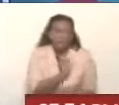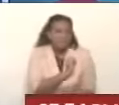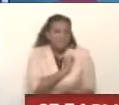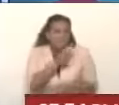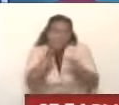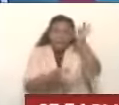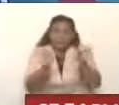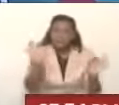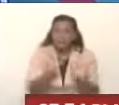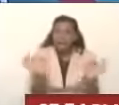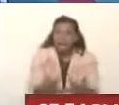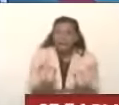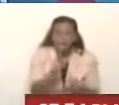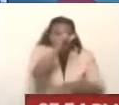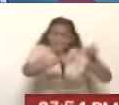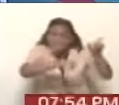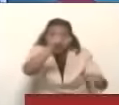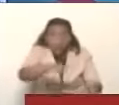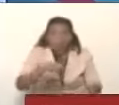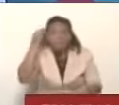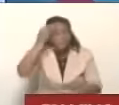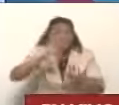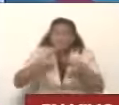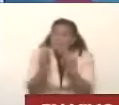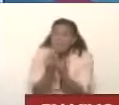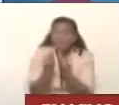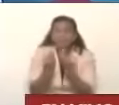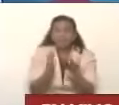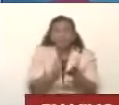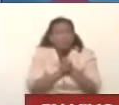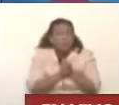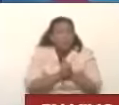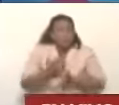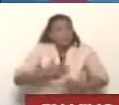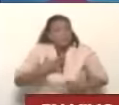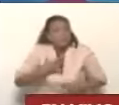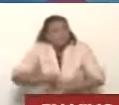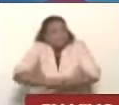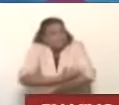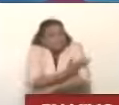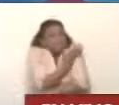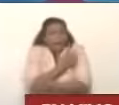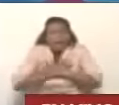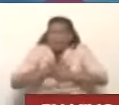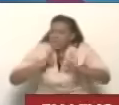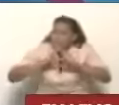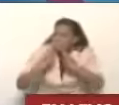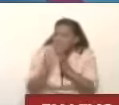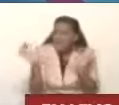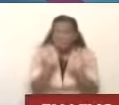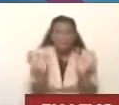justicia. Esta gente no pensó en su familia. No